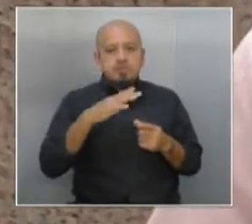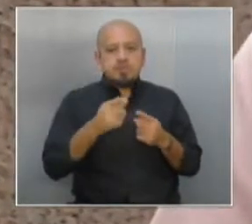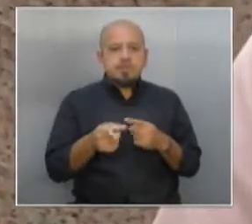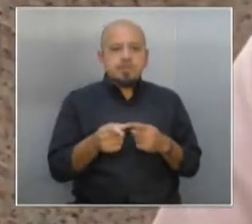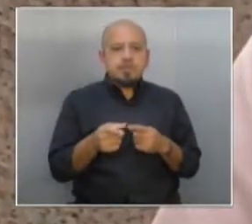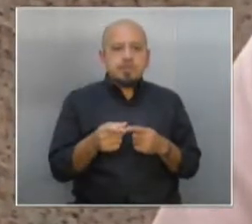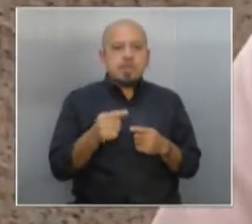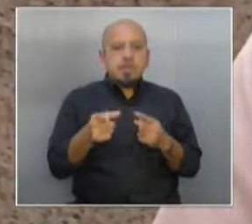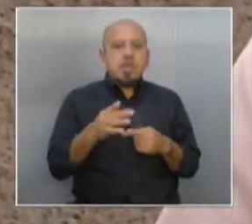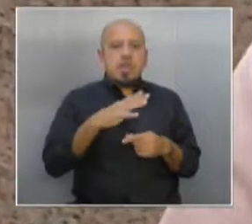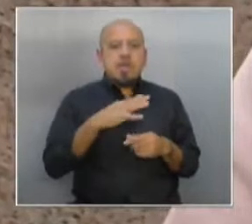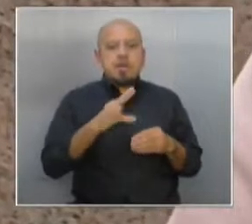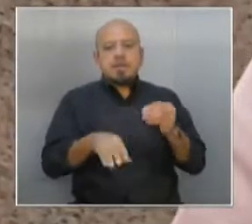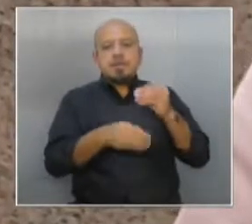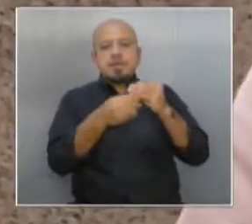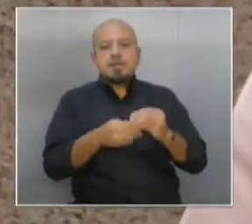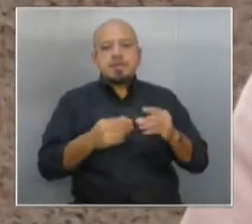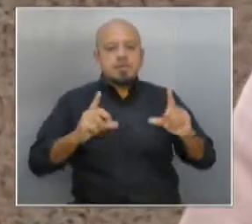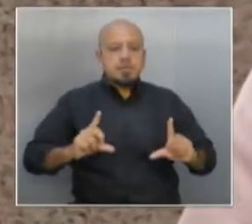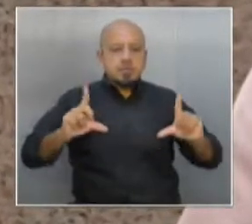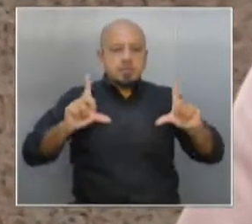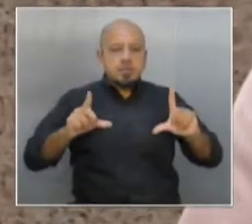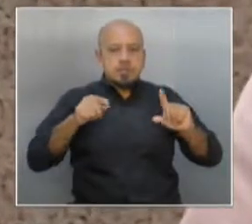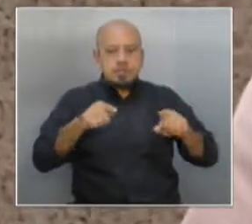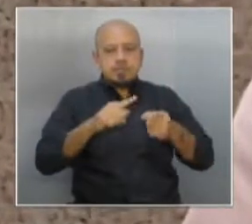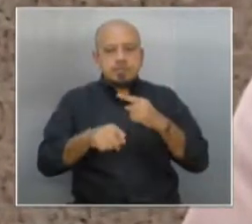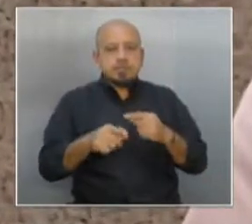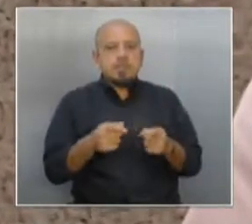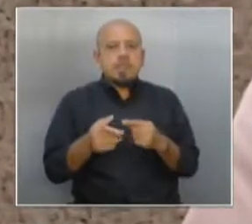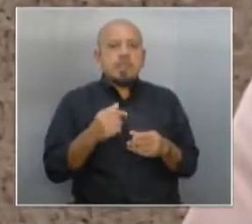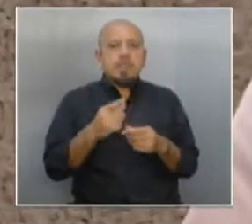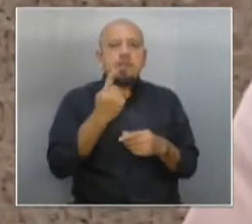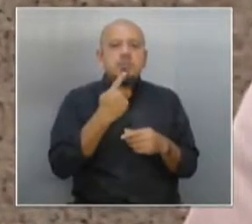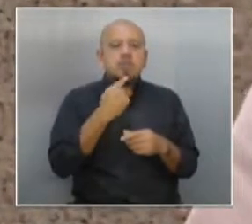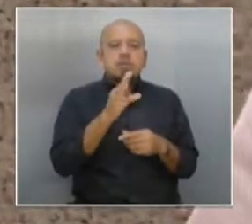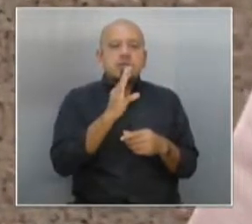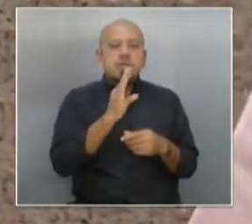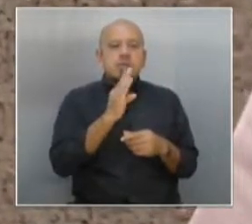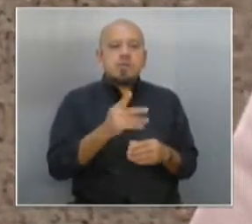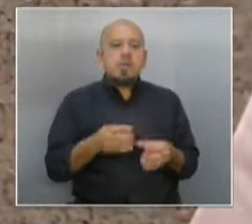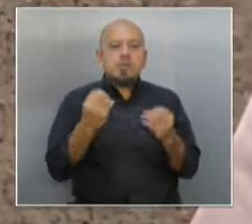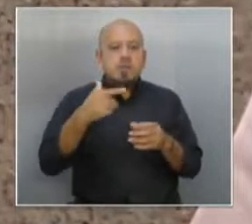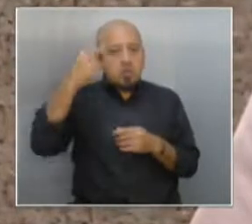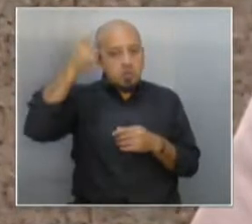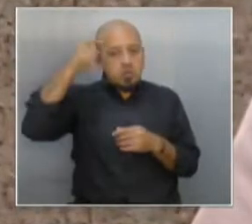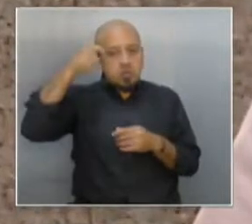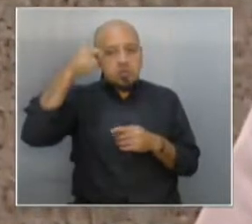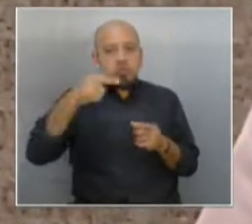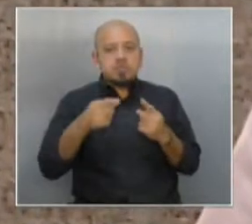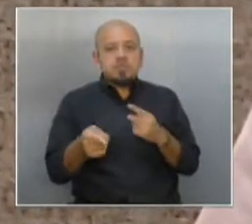un dossier con análisis sobre la política exterior estadounidense, sobre las motivaciones de Rusia,